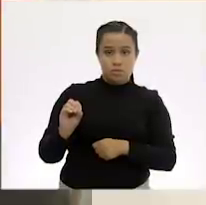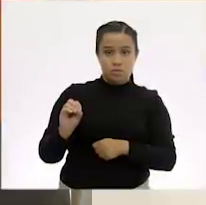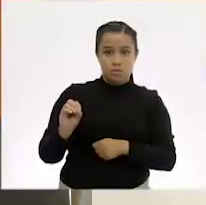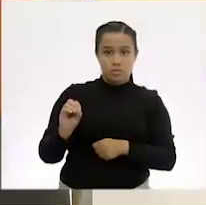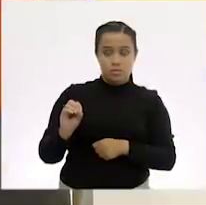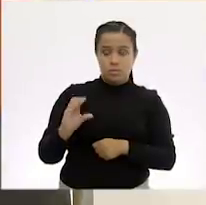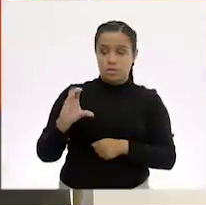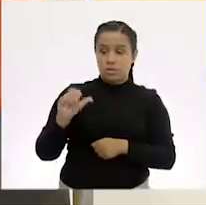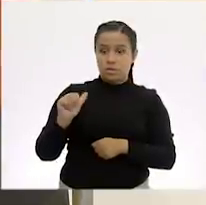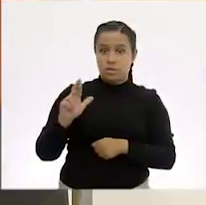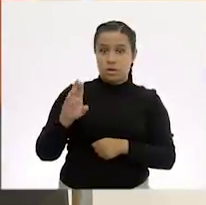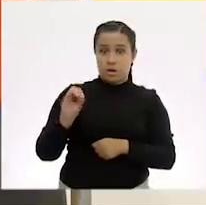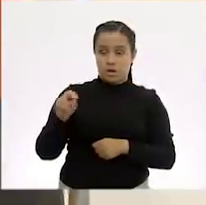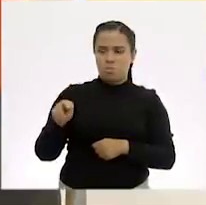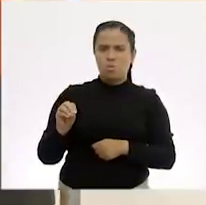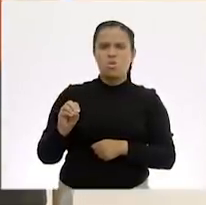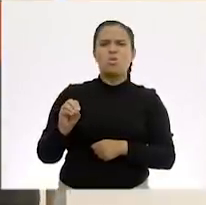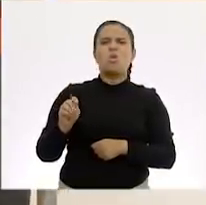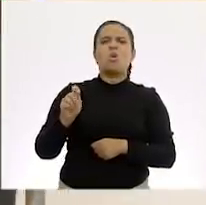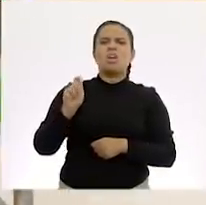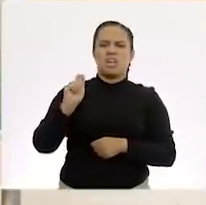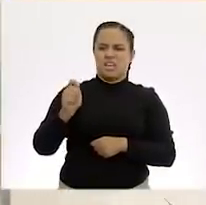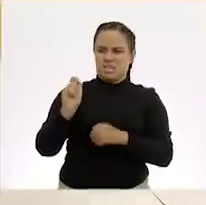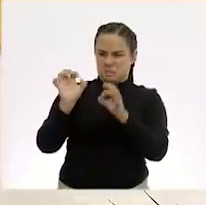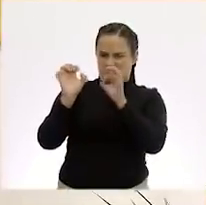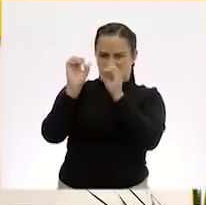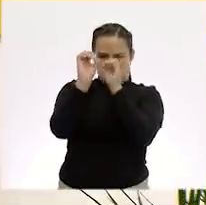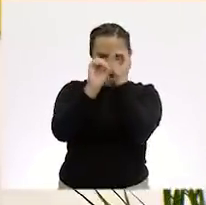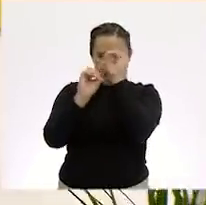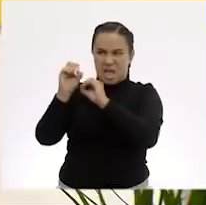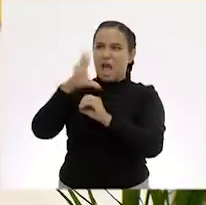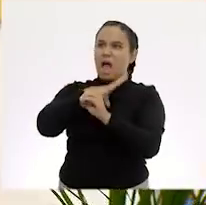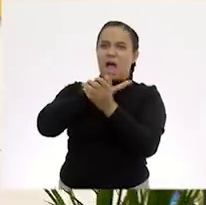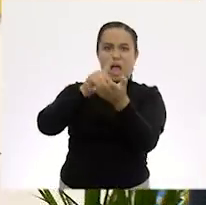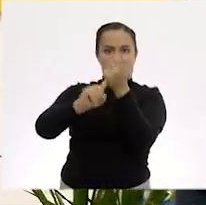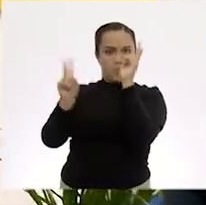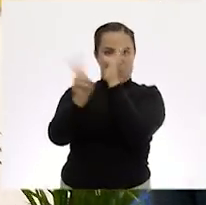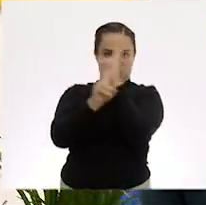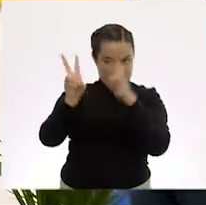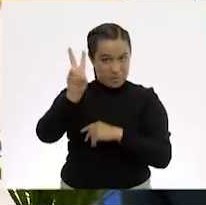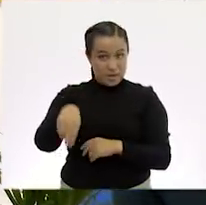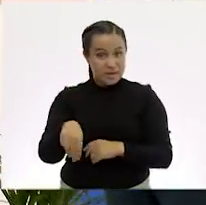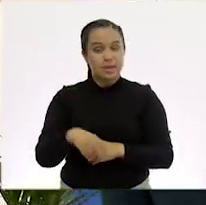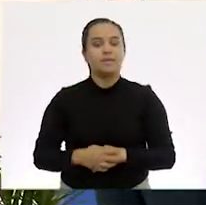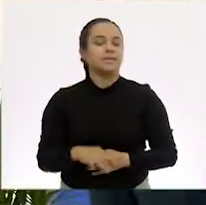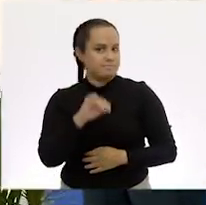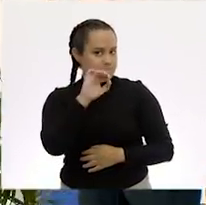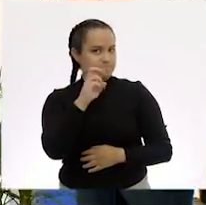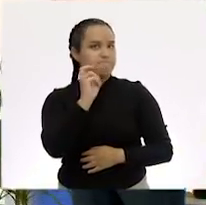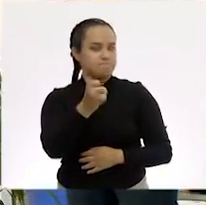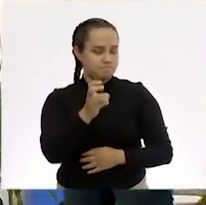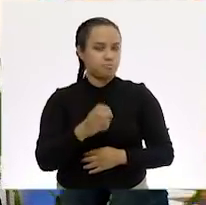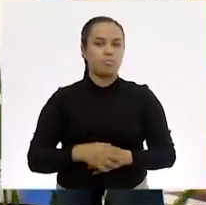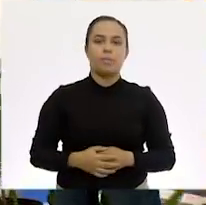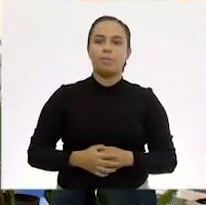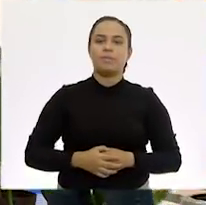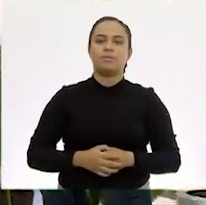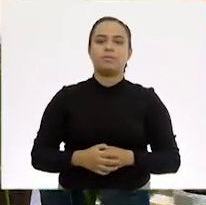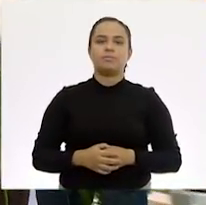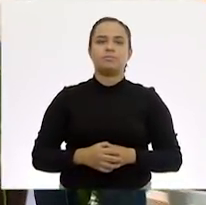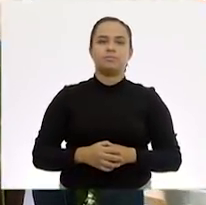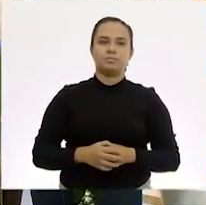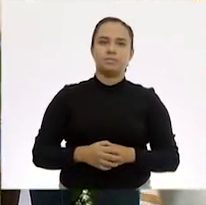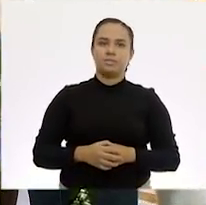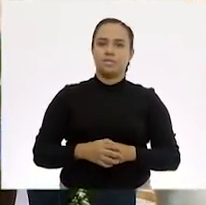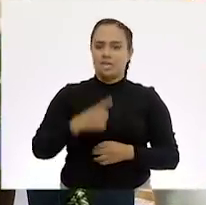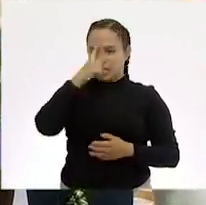Los carbonos son parte de las pelotitas que tenemos en el aire, ¿verdad? Así es, Ruth. Ok. Creo que me